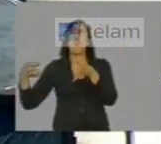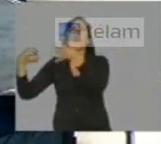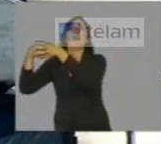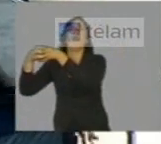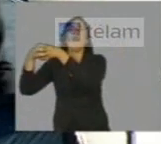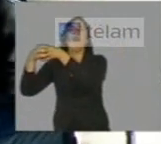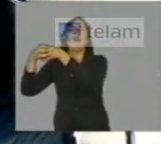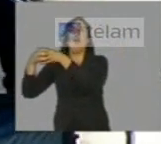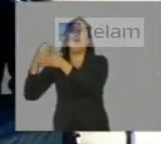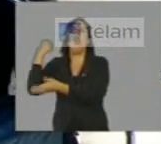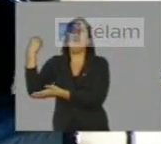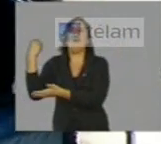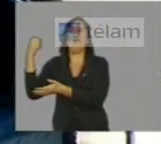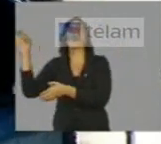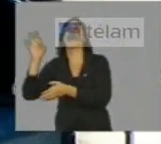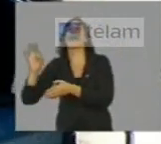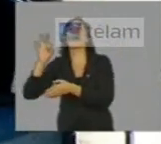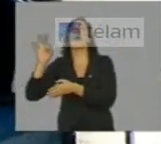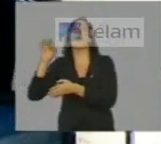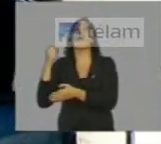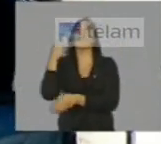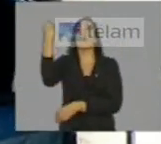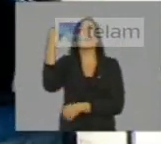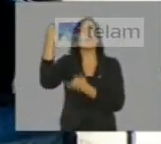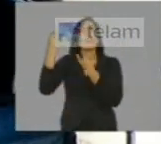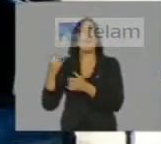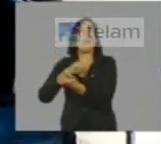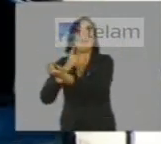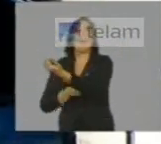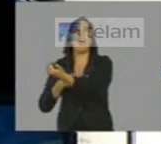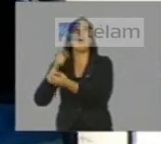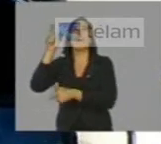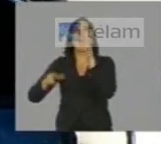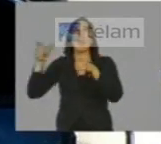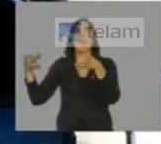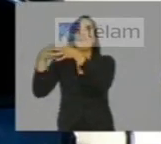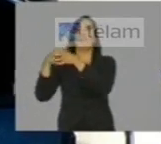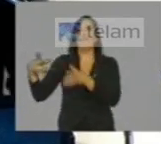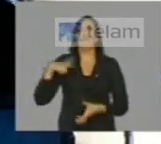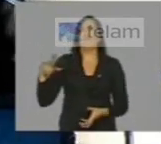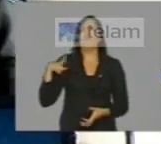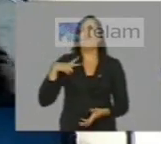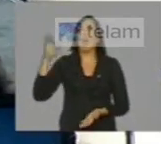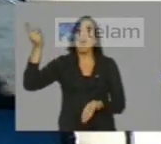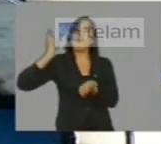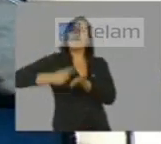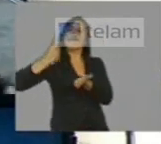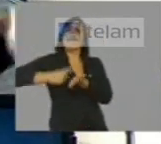corporaciones o al poder de los que solamente tienen dinero y entonces pueden imponer